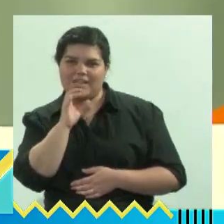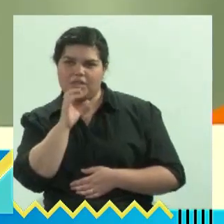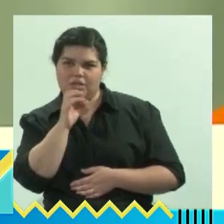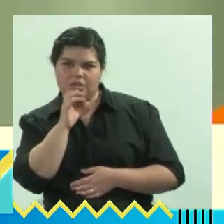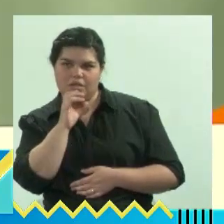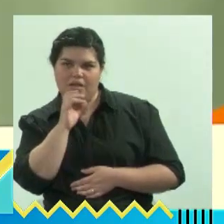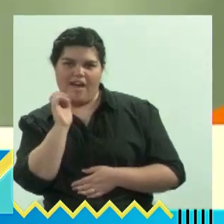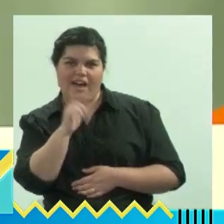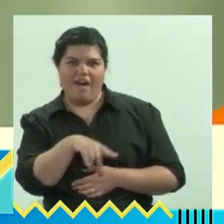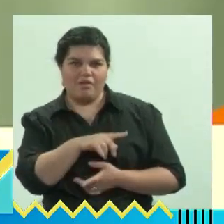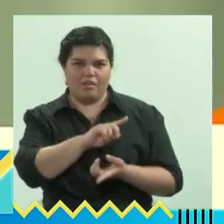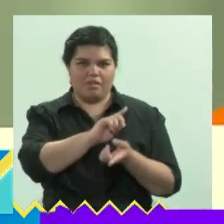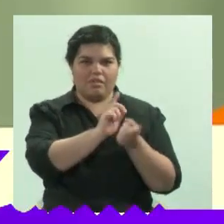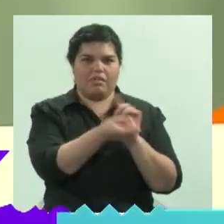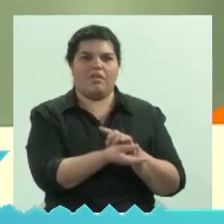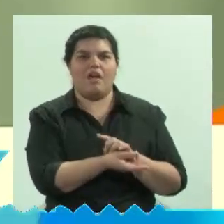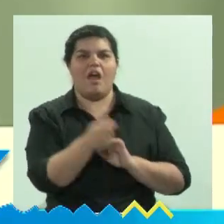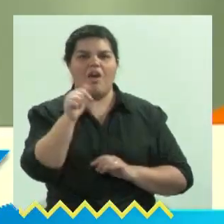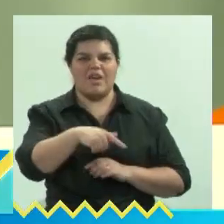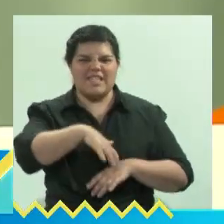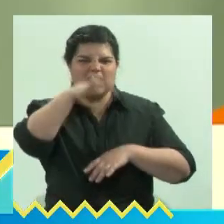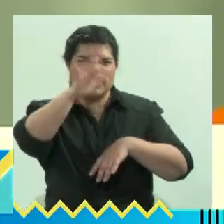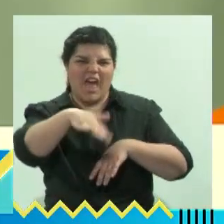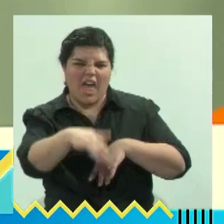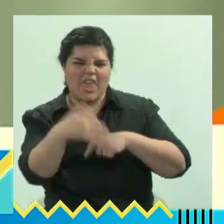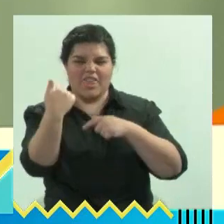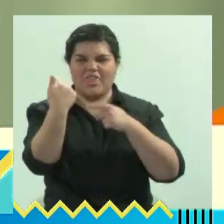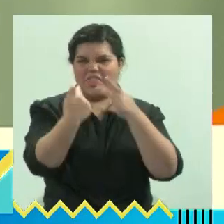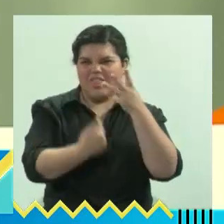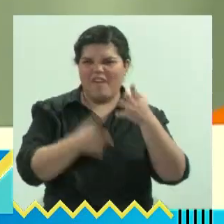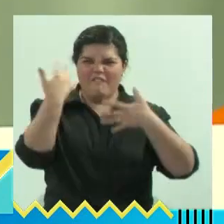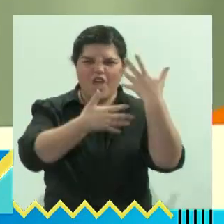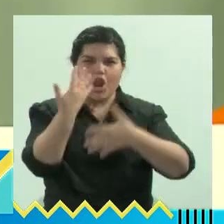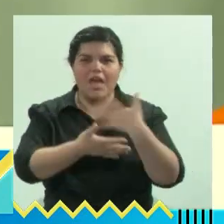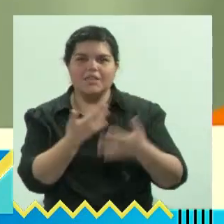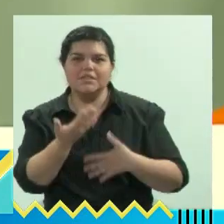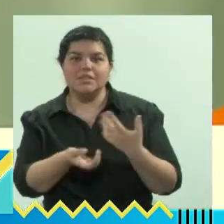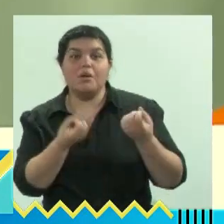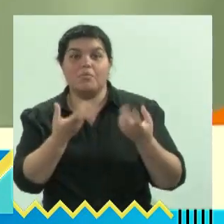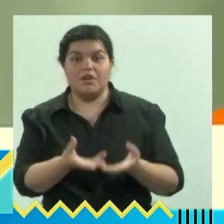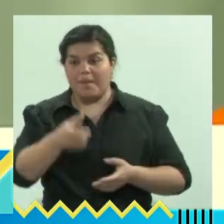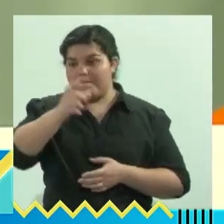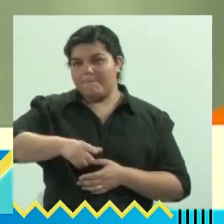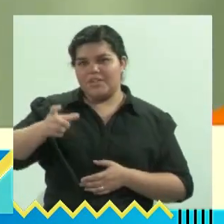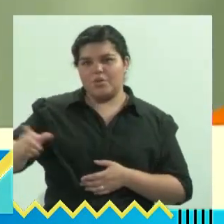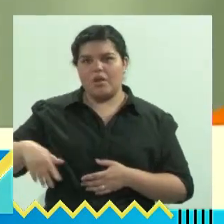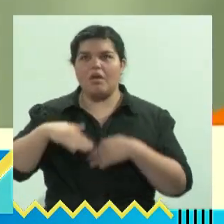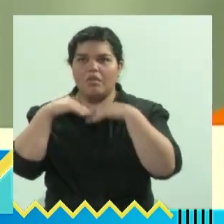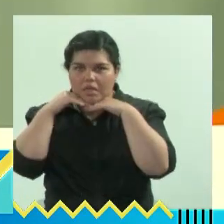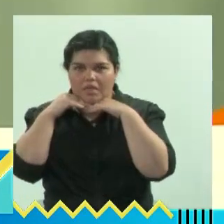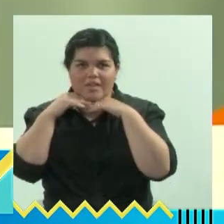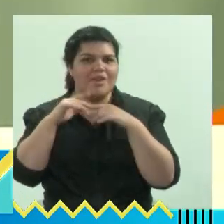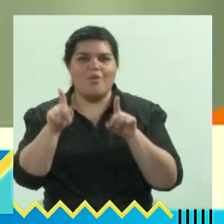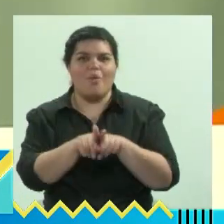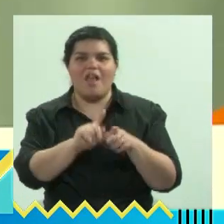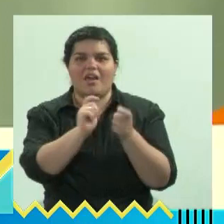tiene como sangre, como que ya necesitan demostrar que hay mucha violencia porque el mismo consumidor ha perdido la inocencia. Lo mismo pasa con esto de